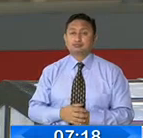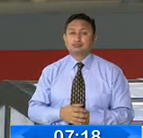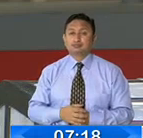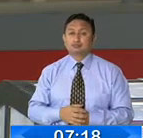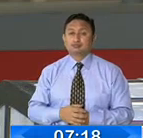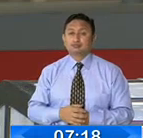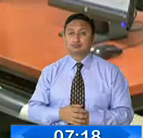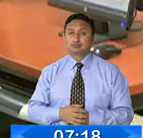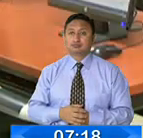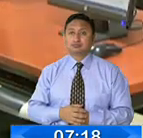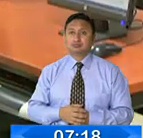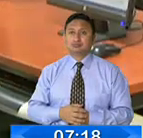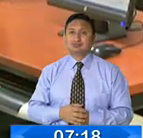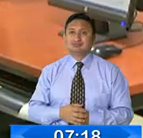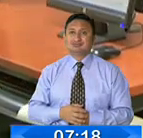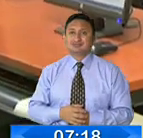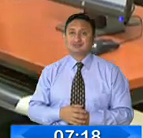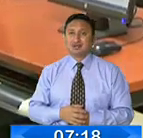Veamos.